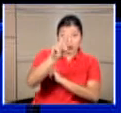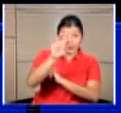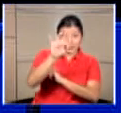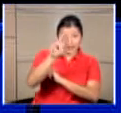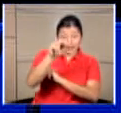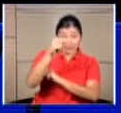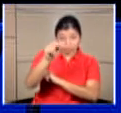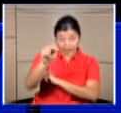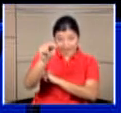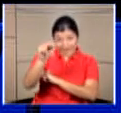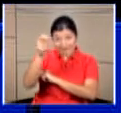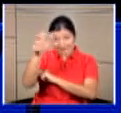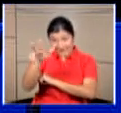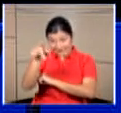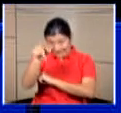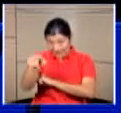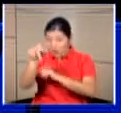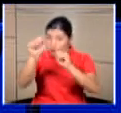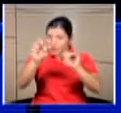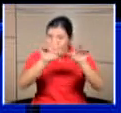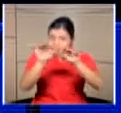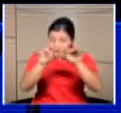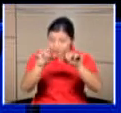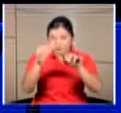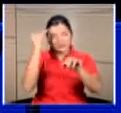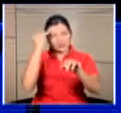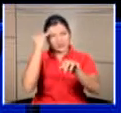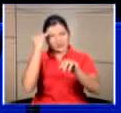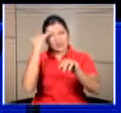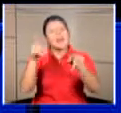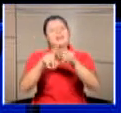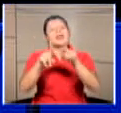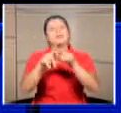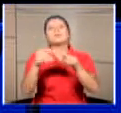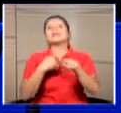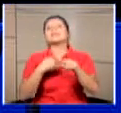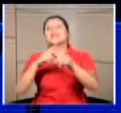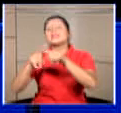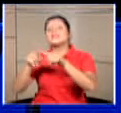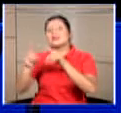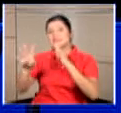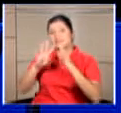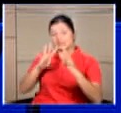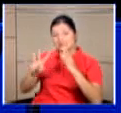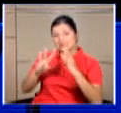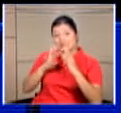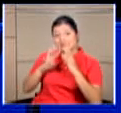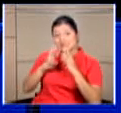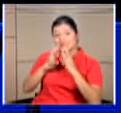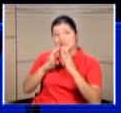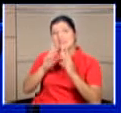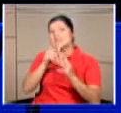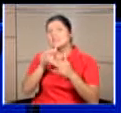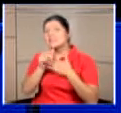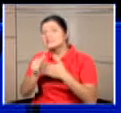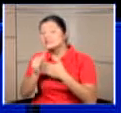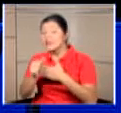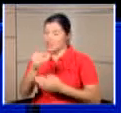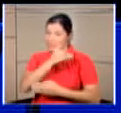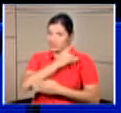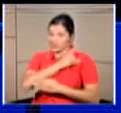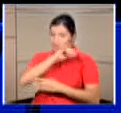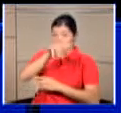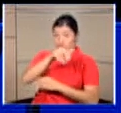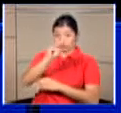@rtnnoticias13. Aunado a estos reportajes, nosotros también vamos a tener una serie de conversatorios dirigidos por nuestro director del noticiero, José